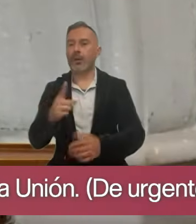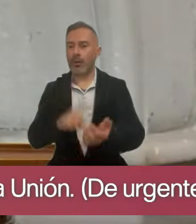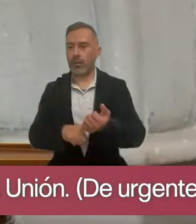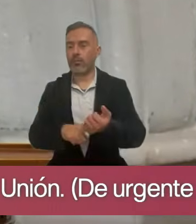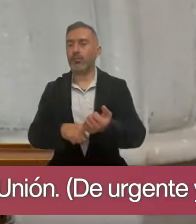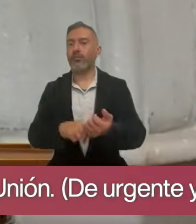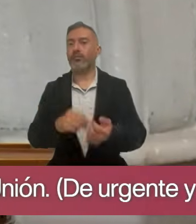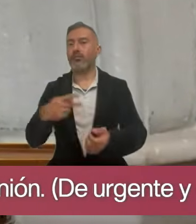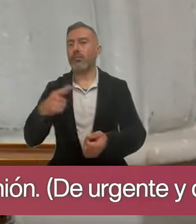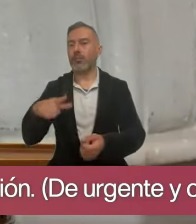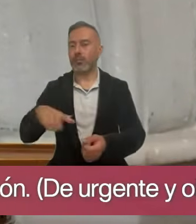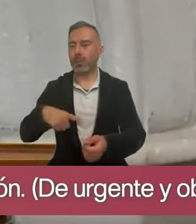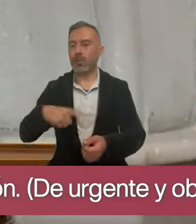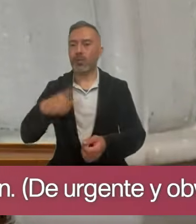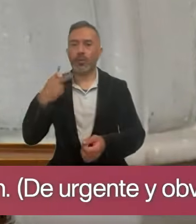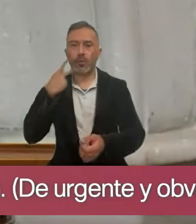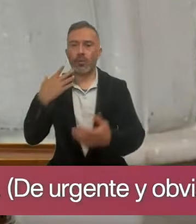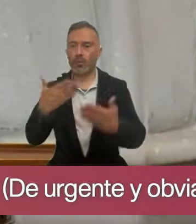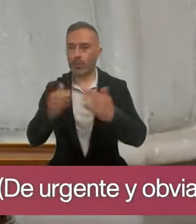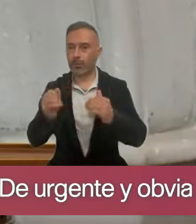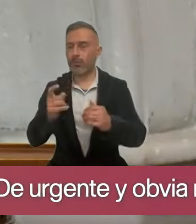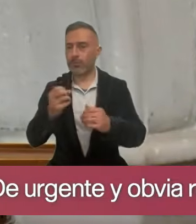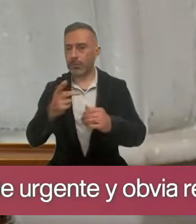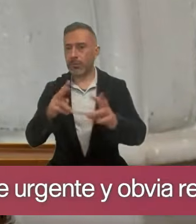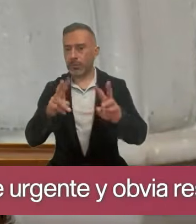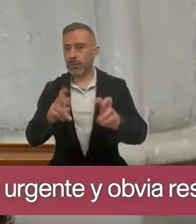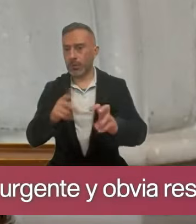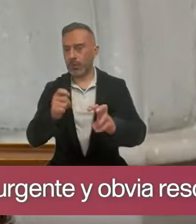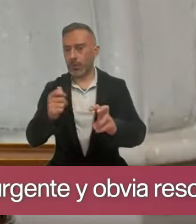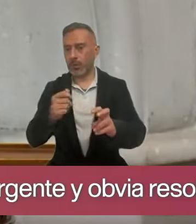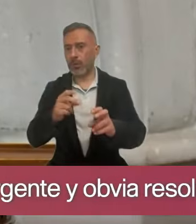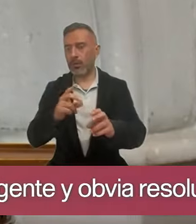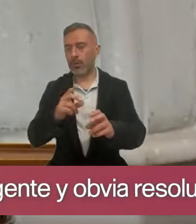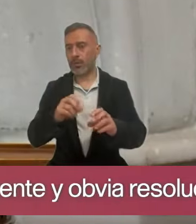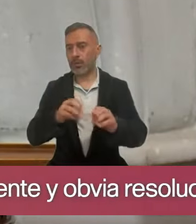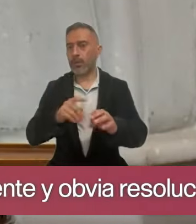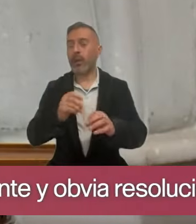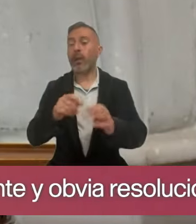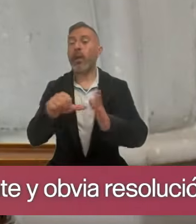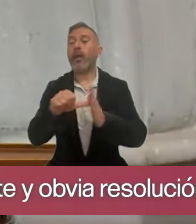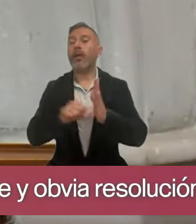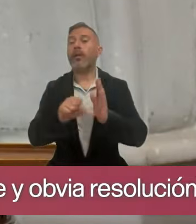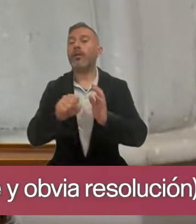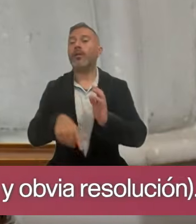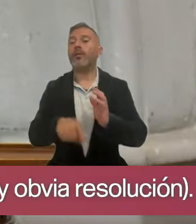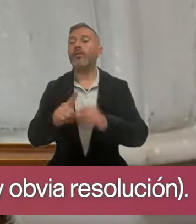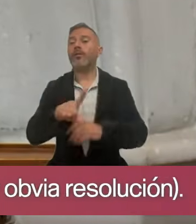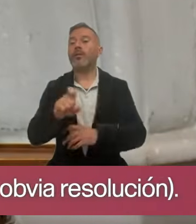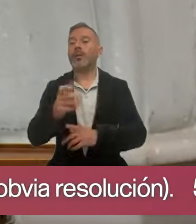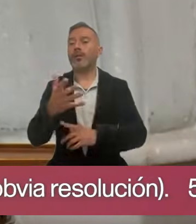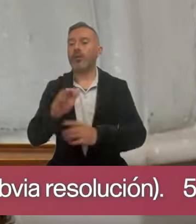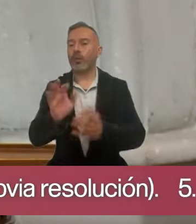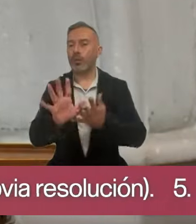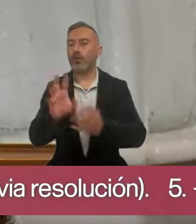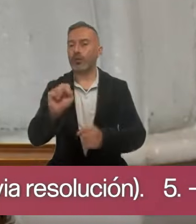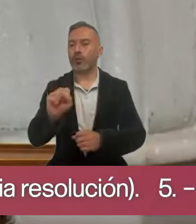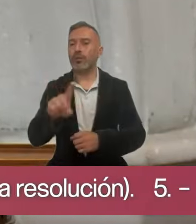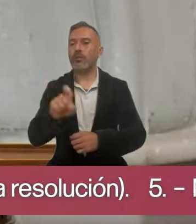públicos fundamentales y de su buen despacho, en los términos del artículo 110 de esta